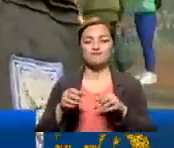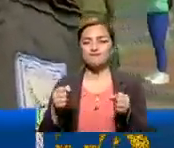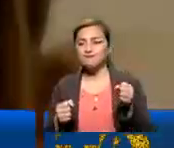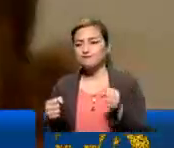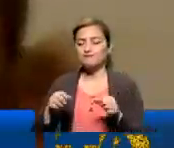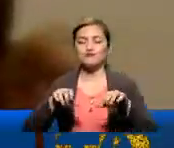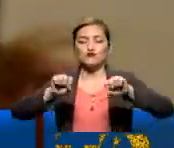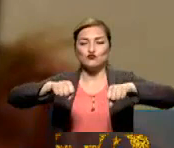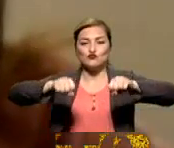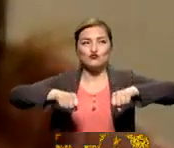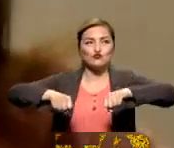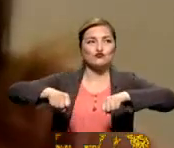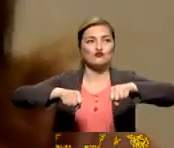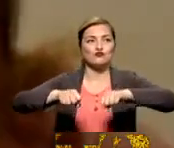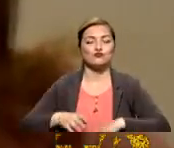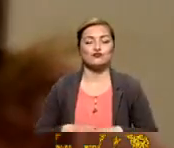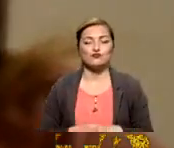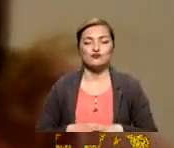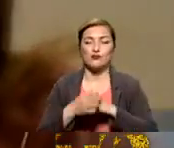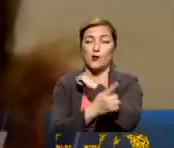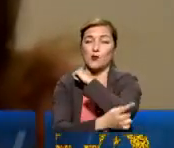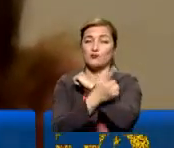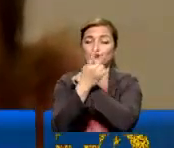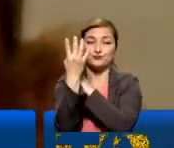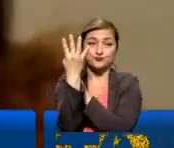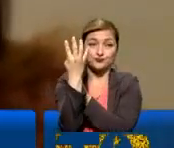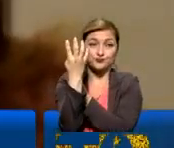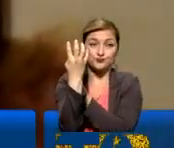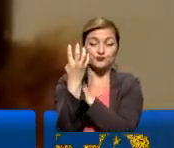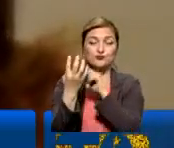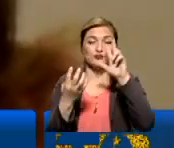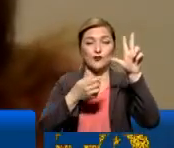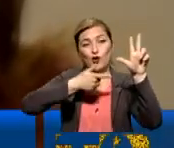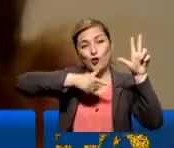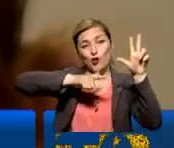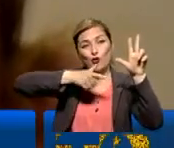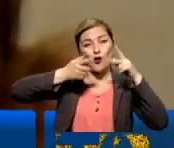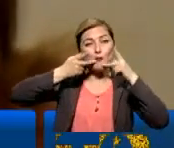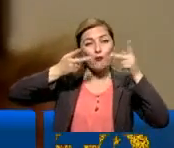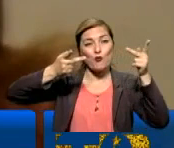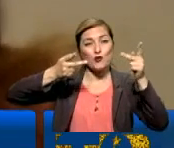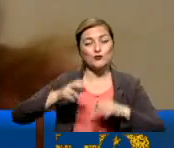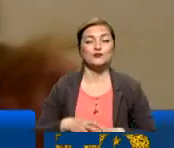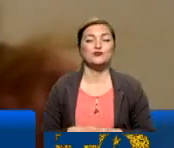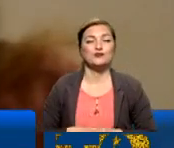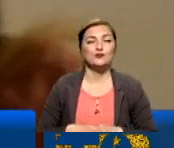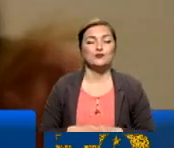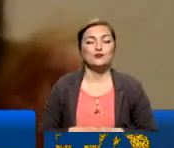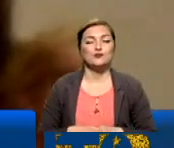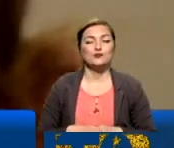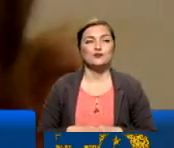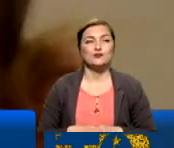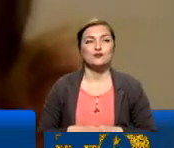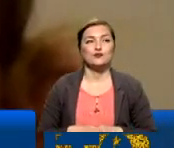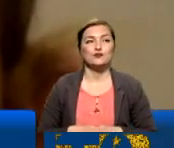motocicletas bueno levanta 214 a estos inicios en sanatorios 3 bolívares en espacios públicos los sectores denominados más